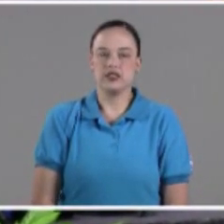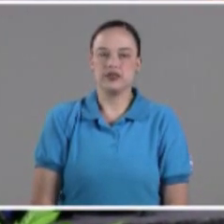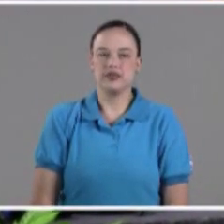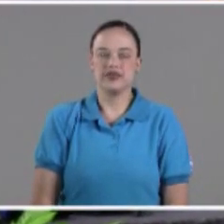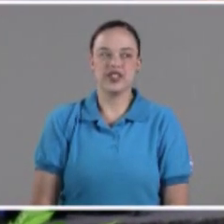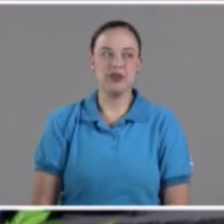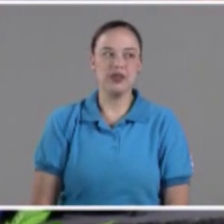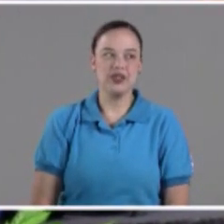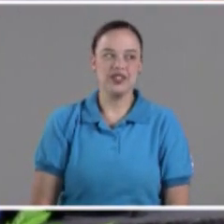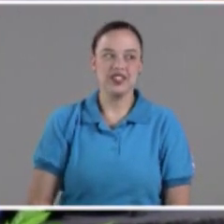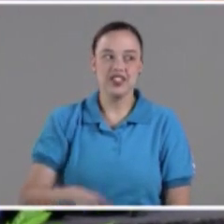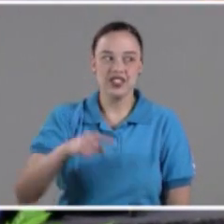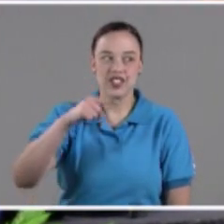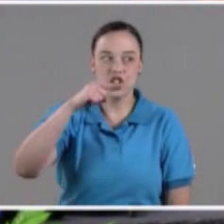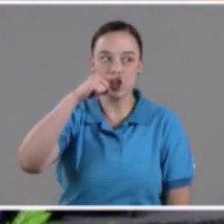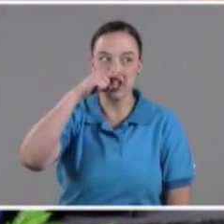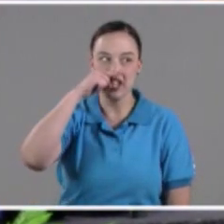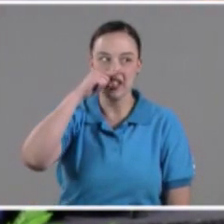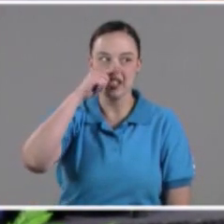es traje